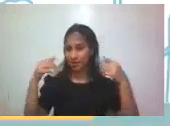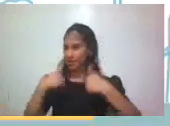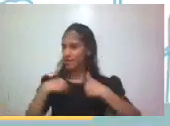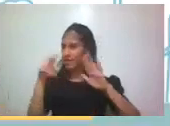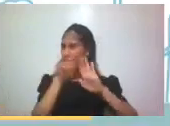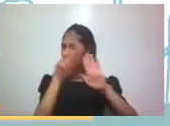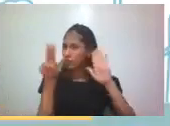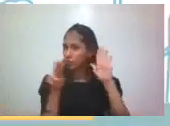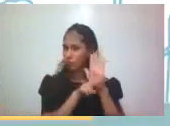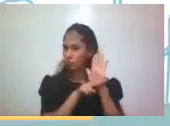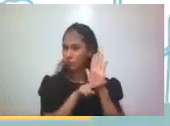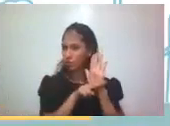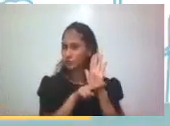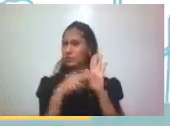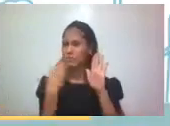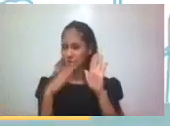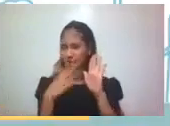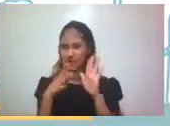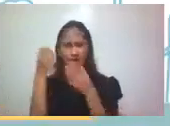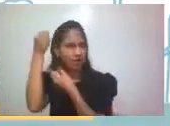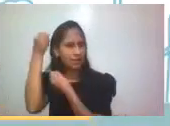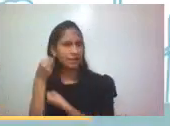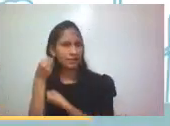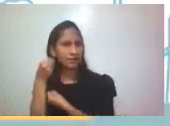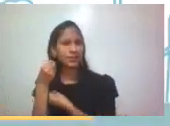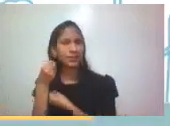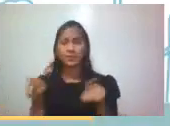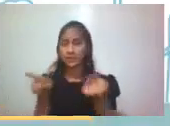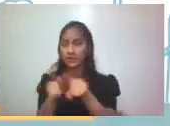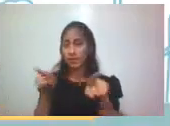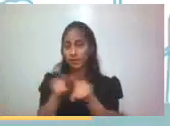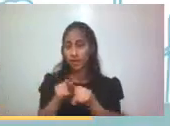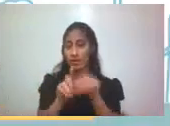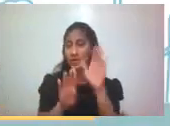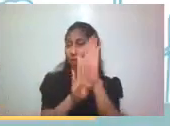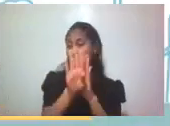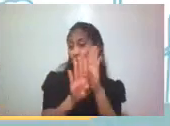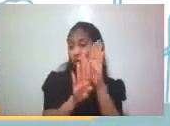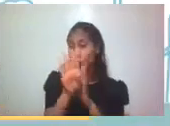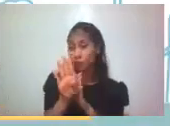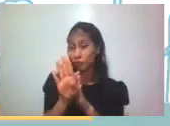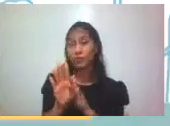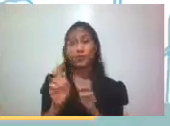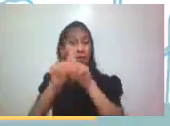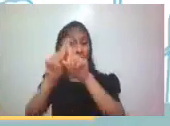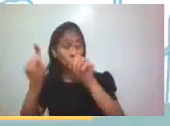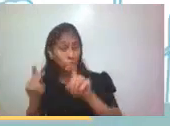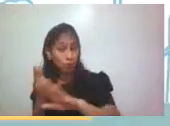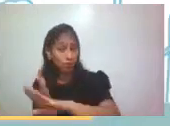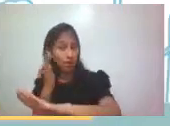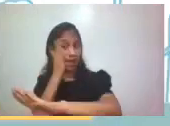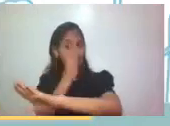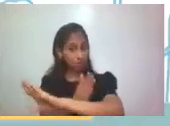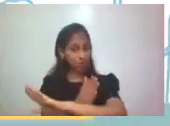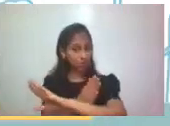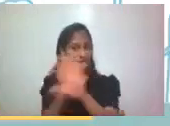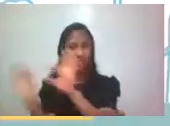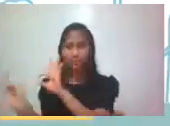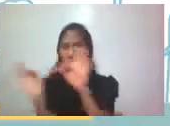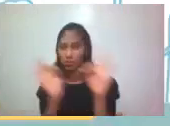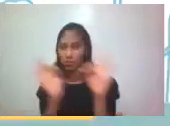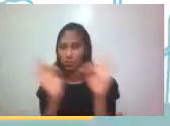normas ya establecidas, y el proceso de consulta previa de la misma manera. Son